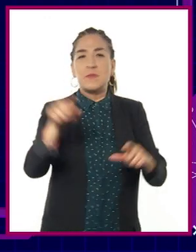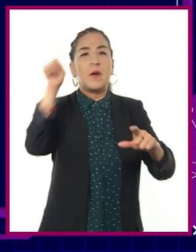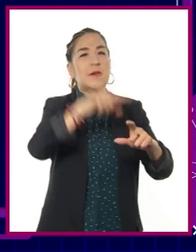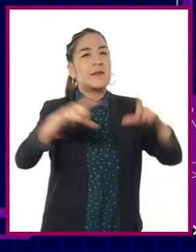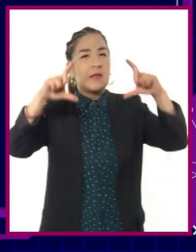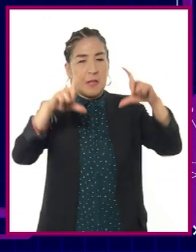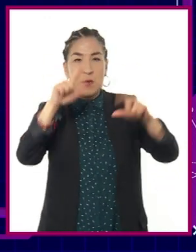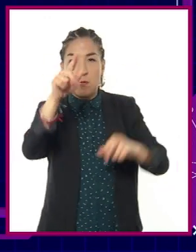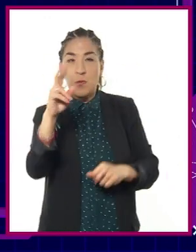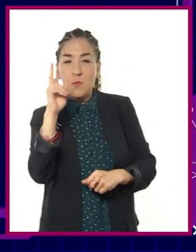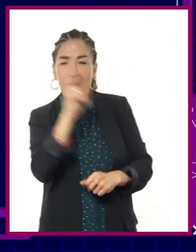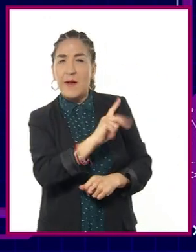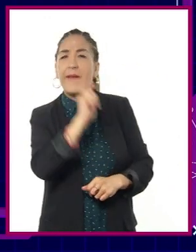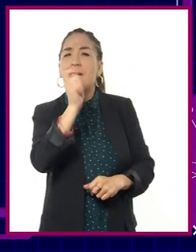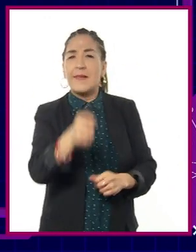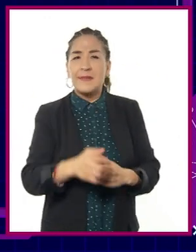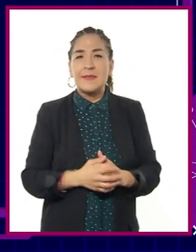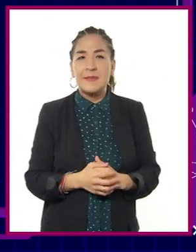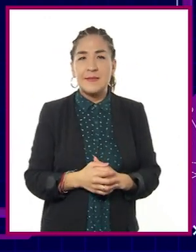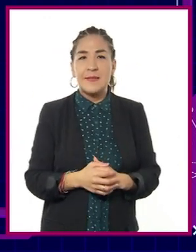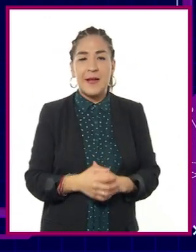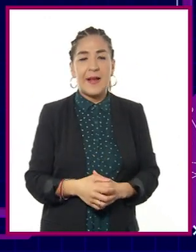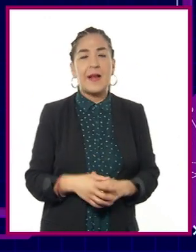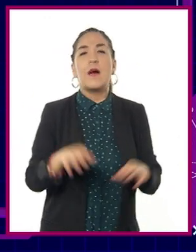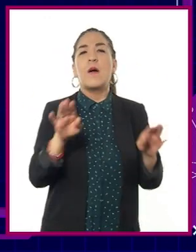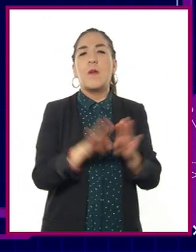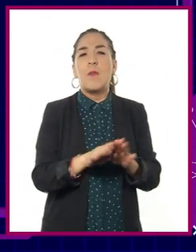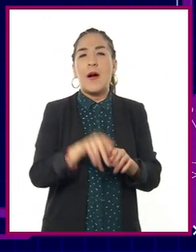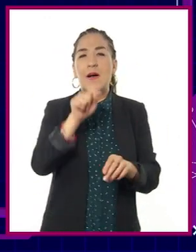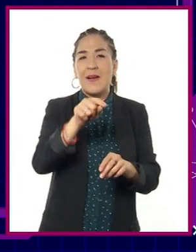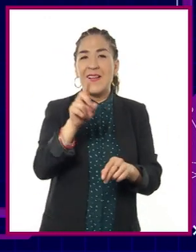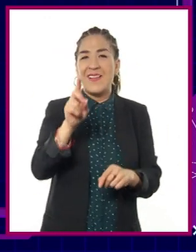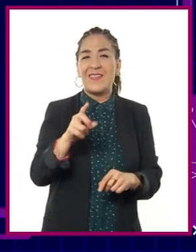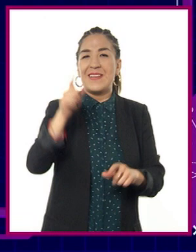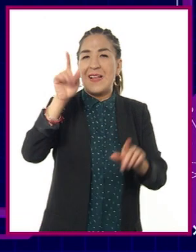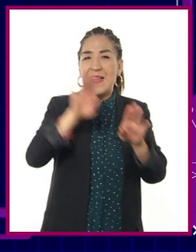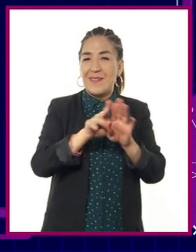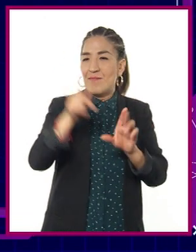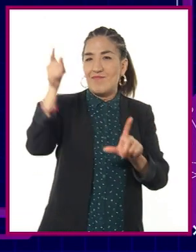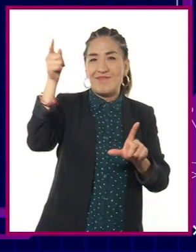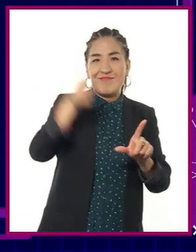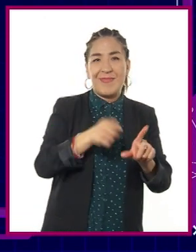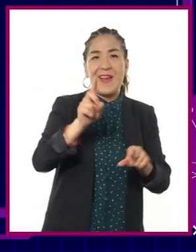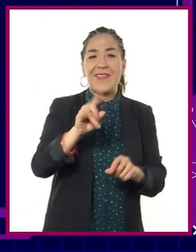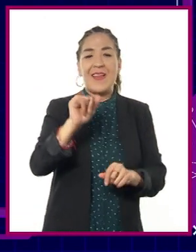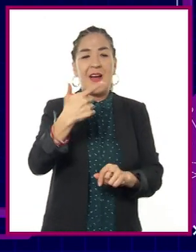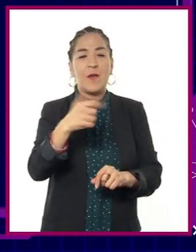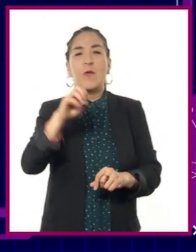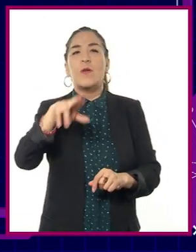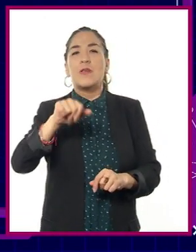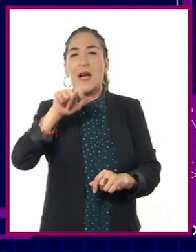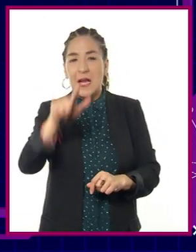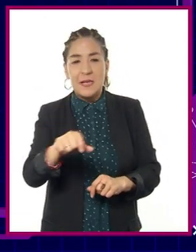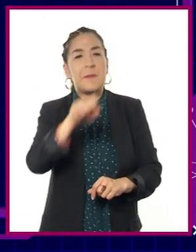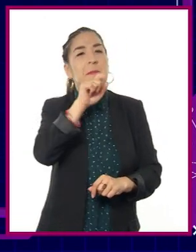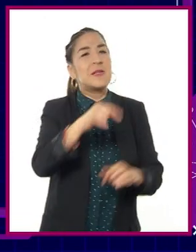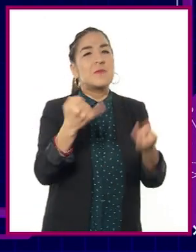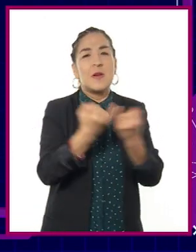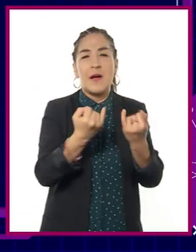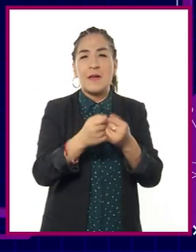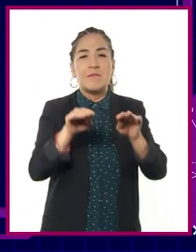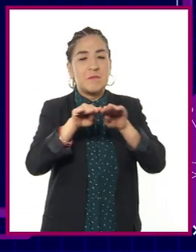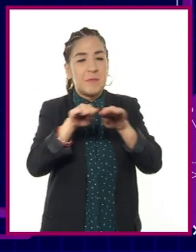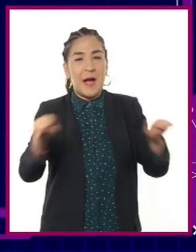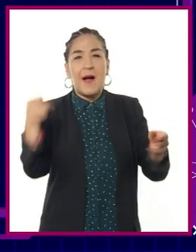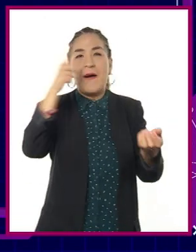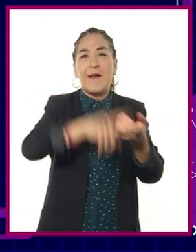Observen, se trata de una diagonal del hexágono que al mismo tiempo es el diámetro de la